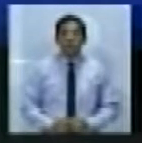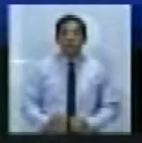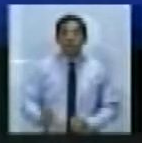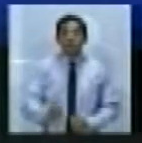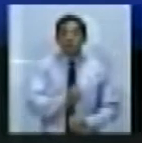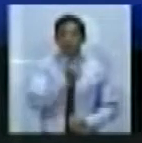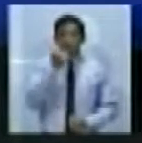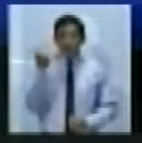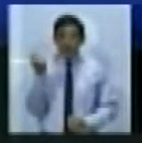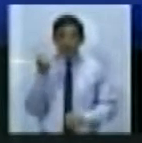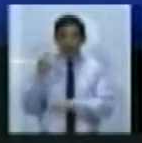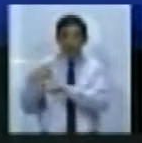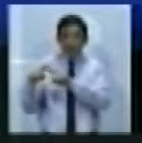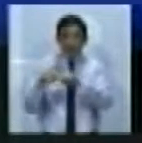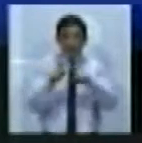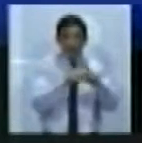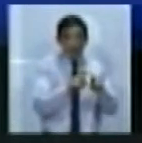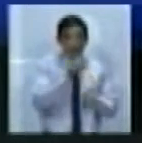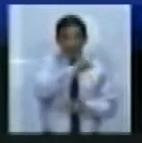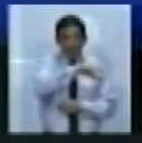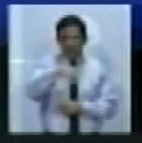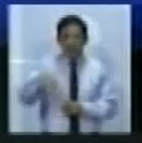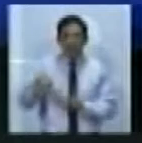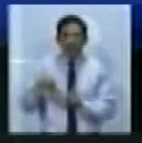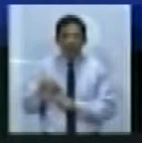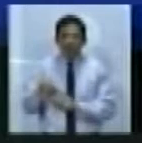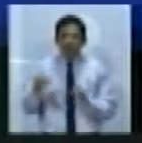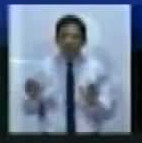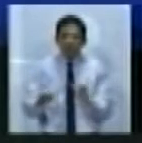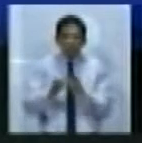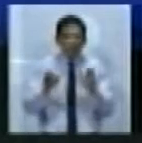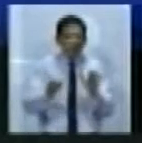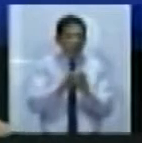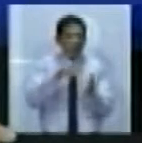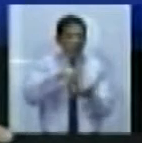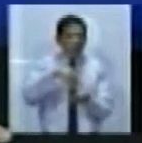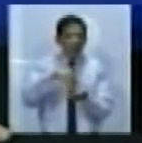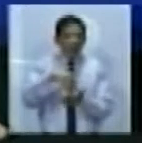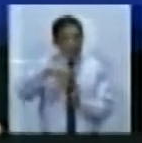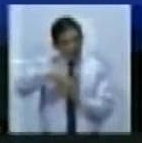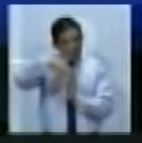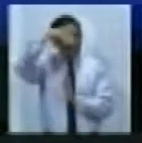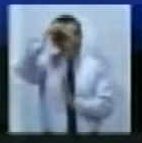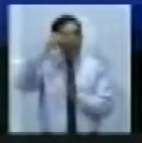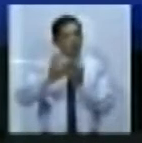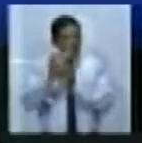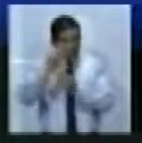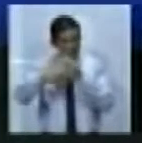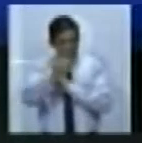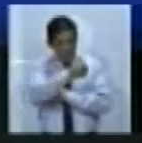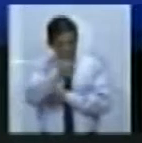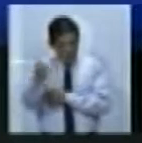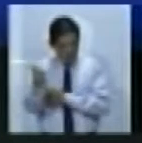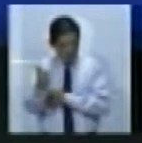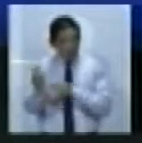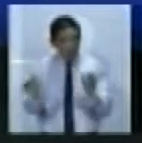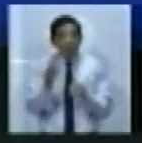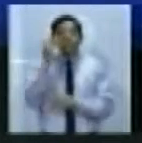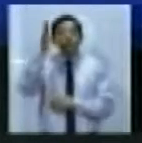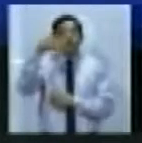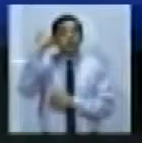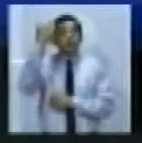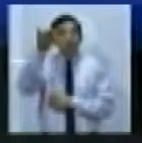Mientras tanto, varios establecimientos de Quito motivan los emprendimientos en los estudiantes. Esto con el objetivo que ellos sean empresarios a